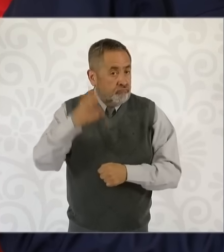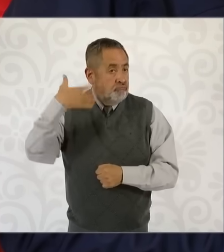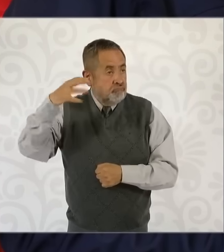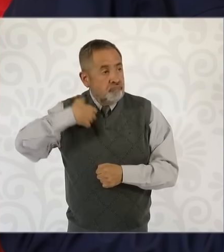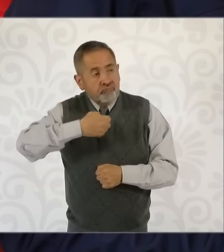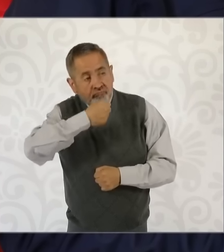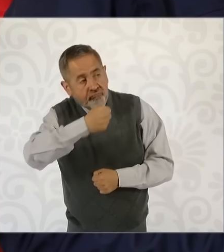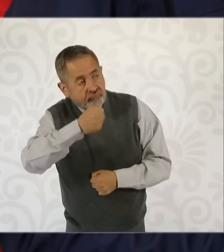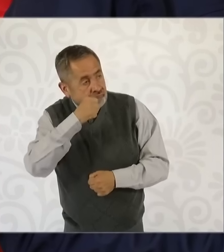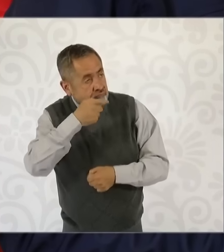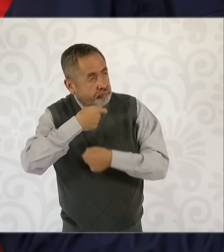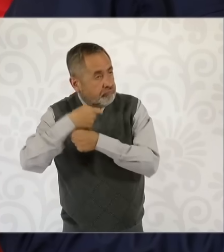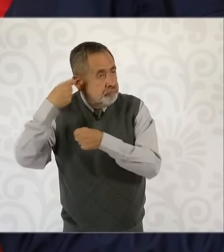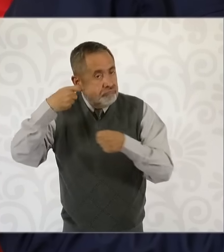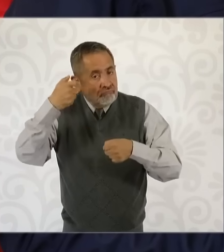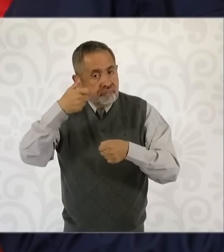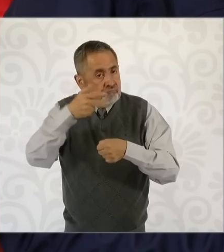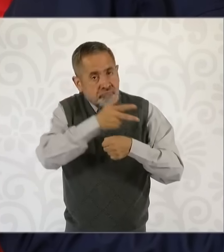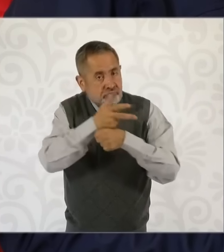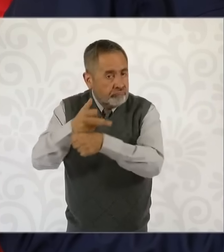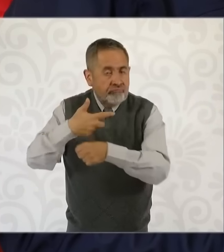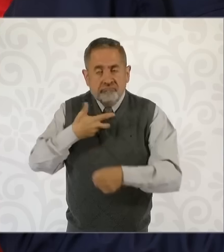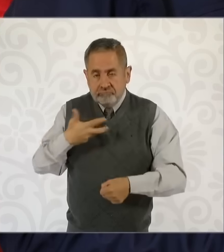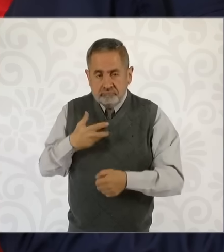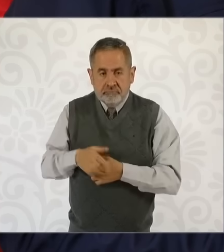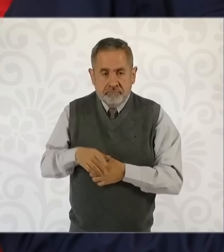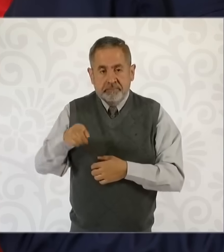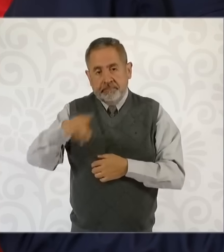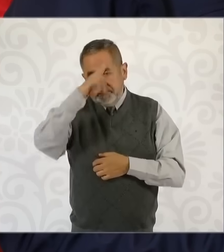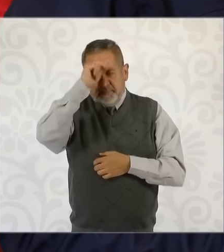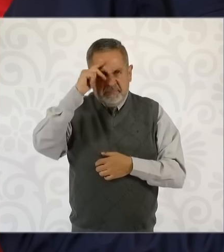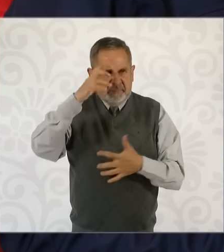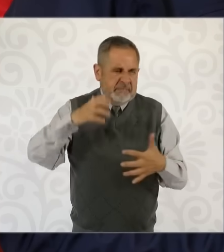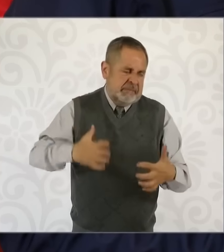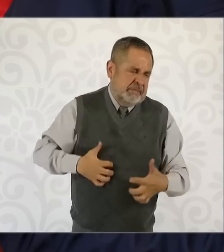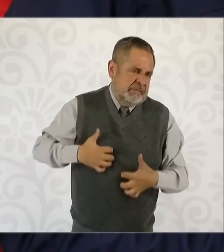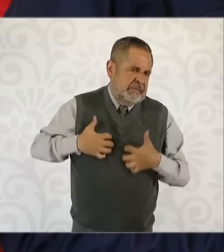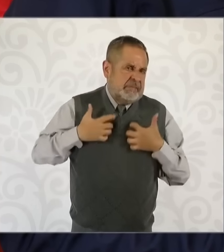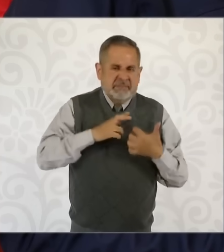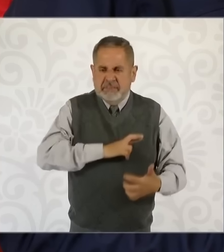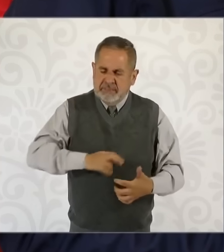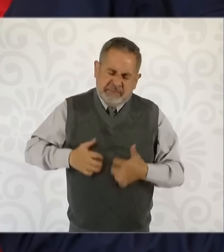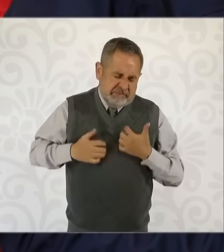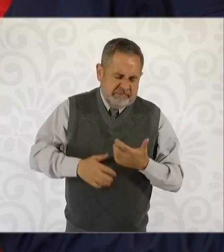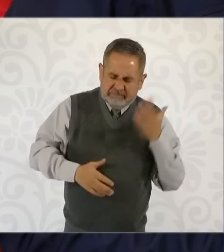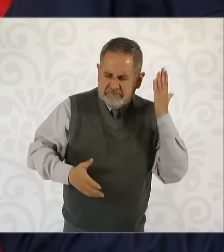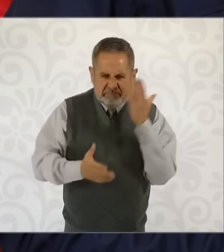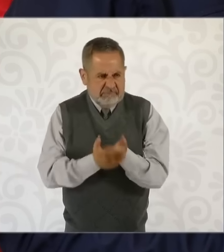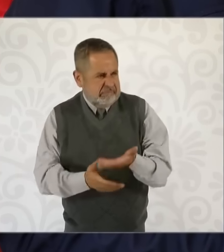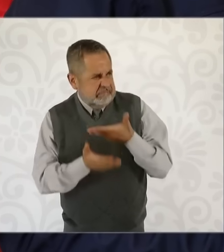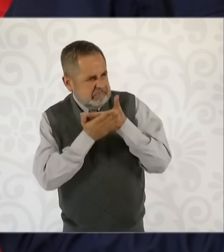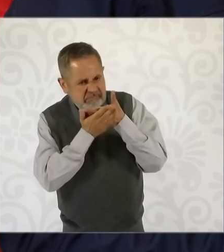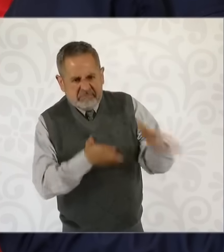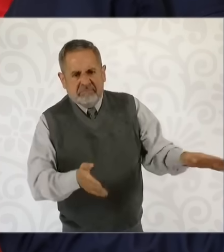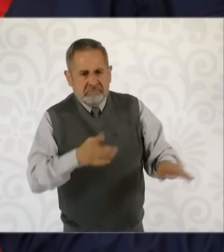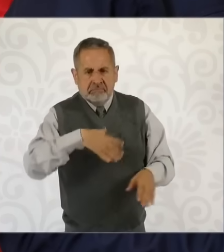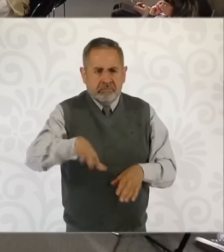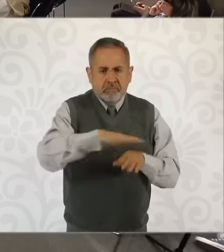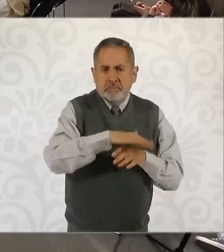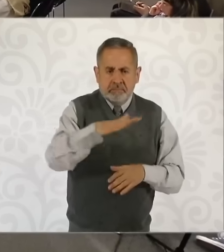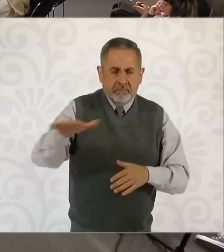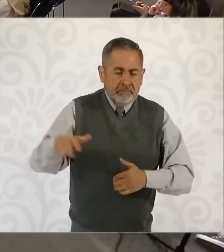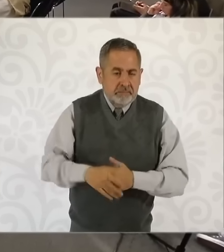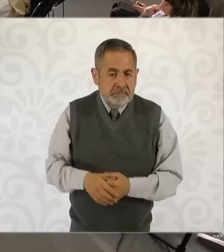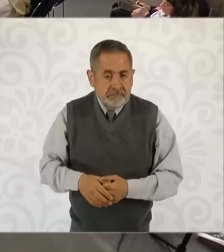la gente de Nayarit tomó esa rabia, ese coraje para defender las playas. Hay